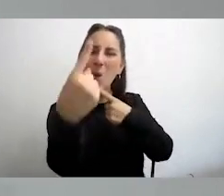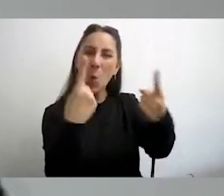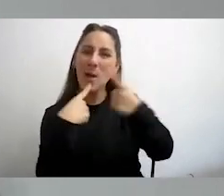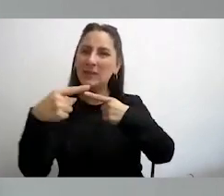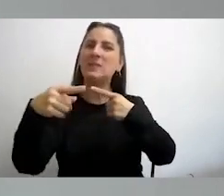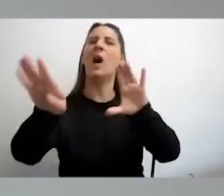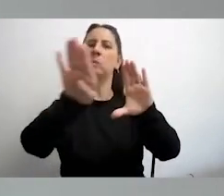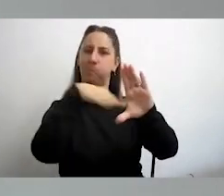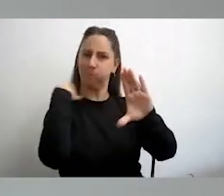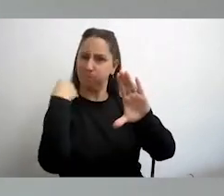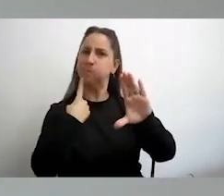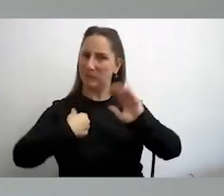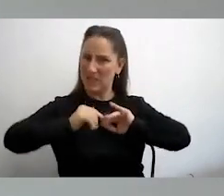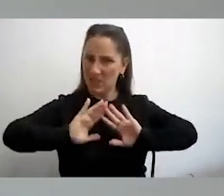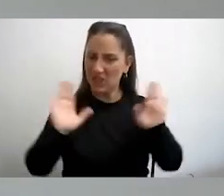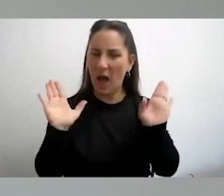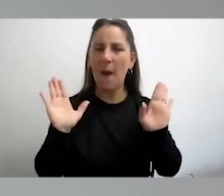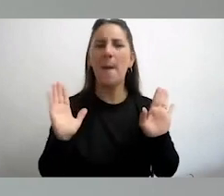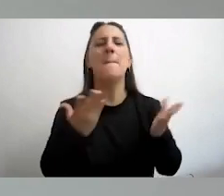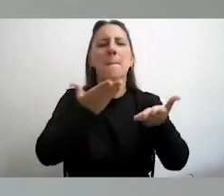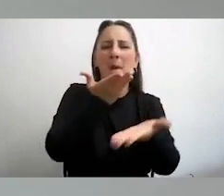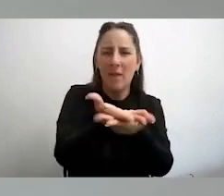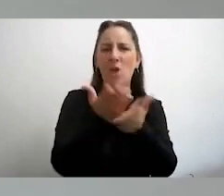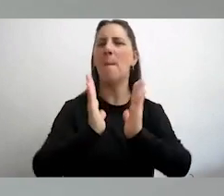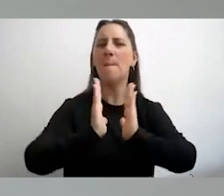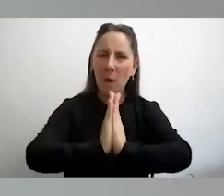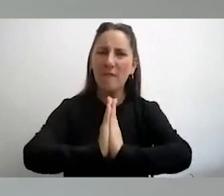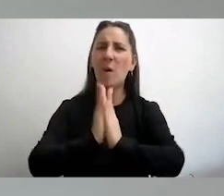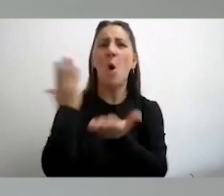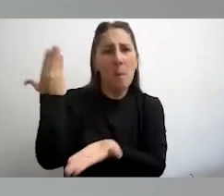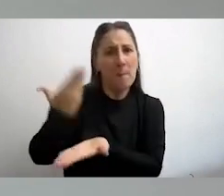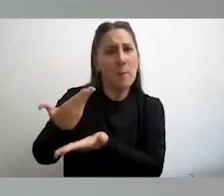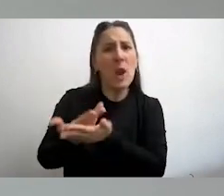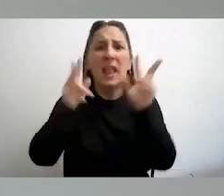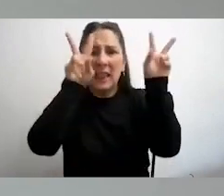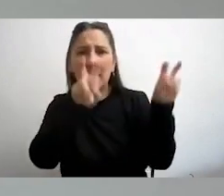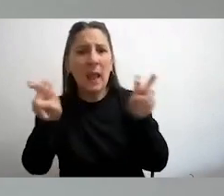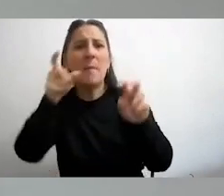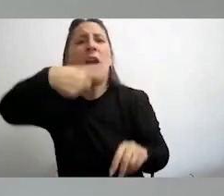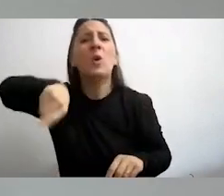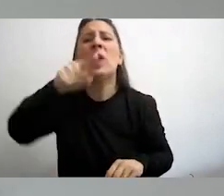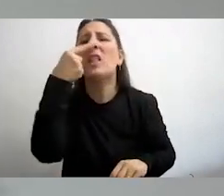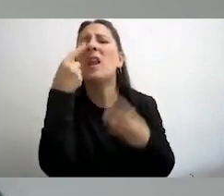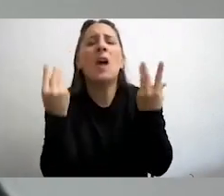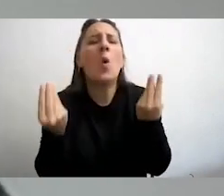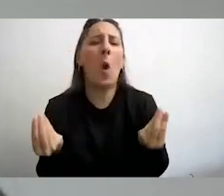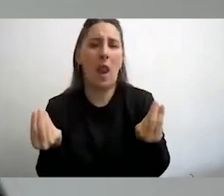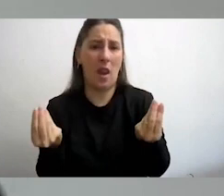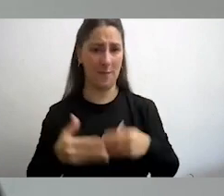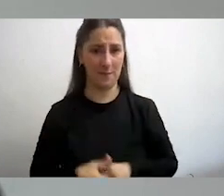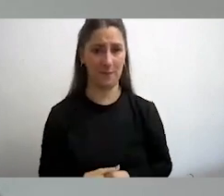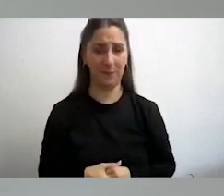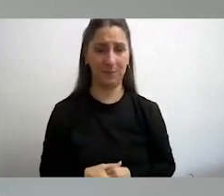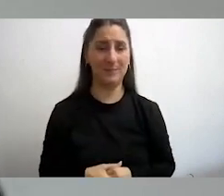sus mails, solicitando justamente eso, que nos propongan también qué temas son de interés para todos ustedes. Así